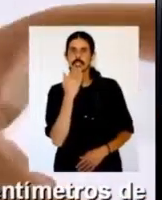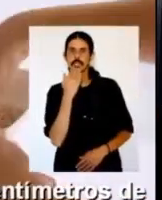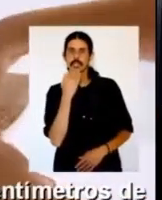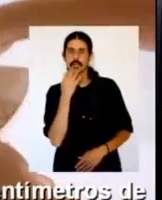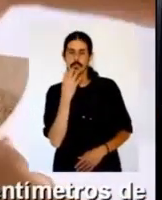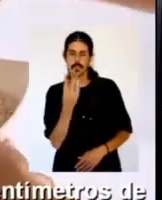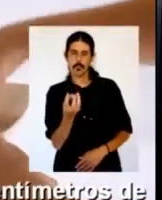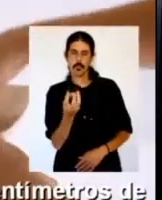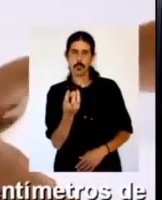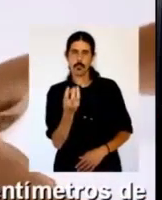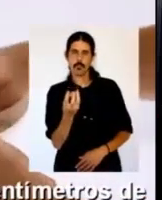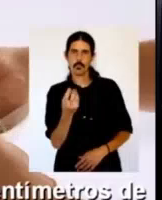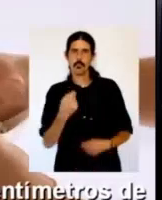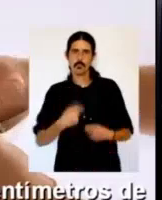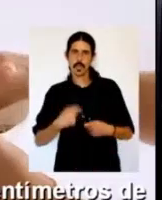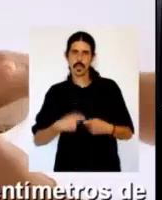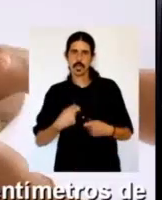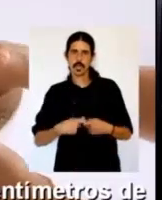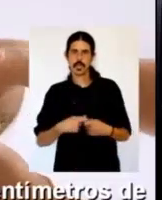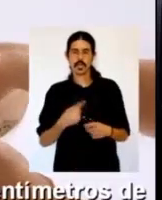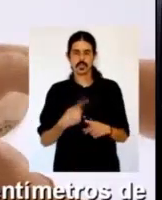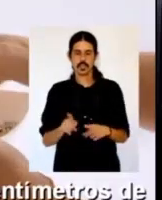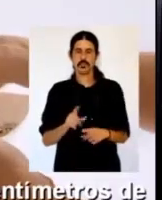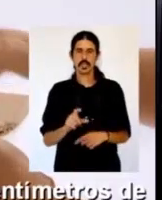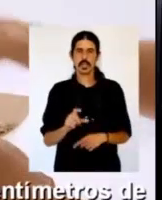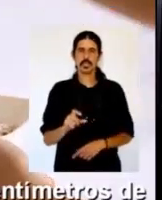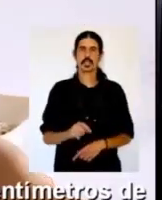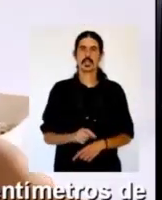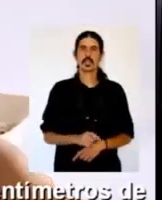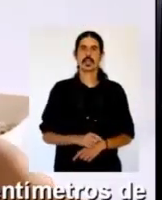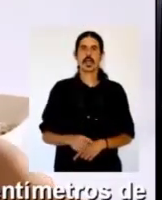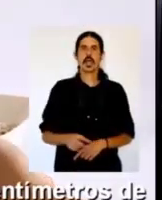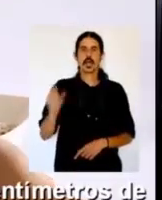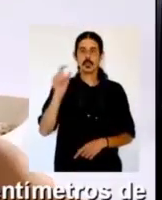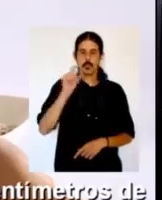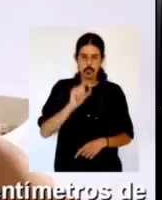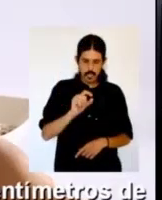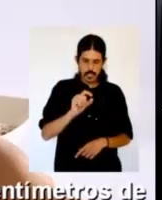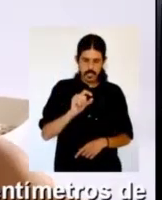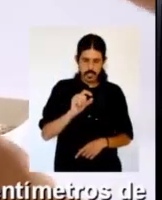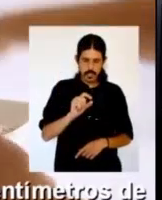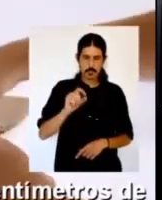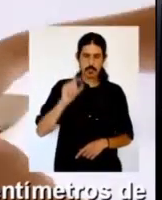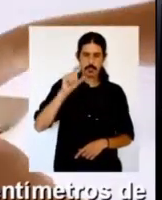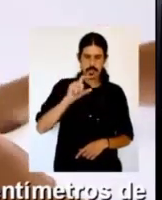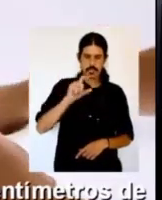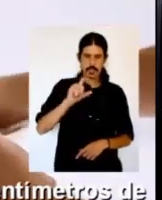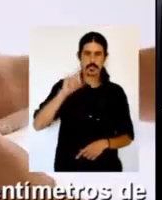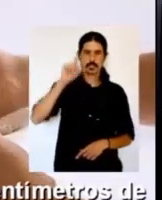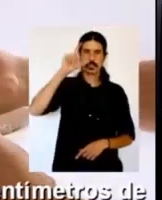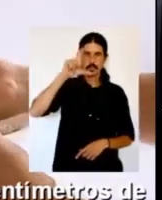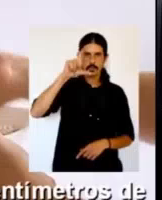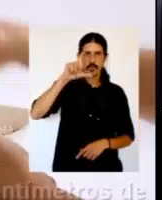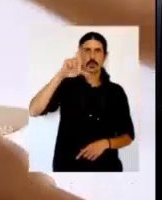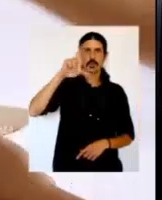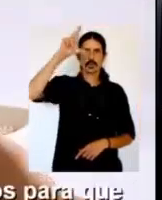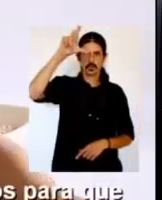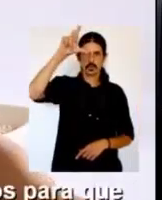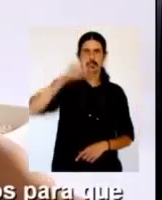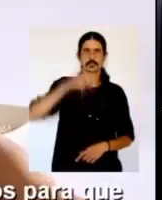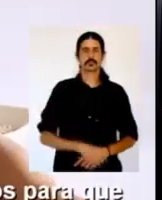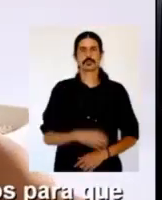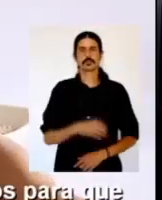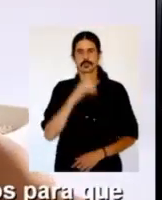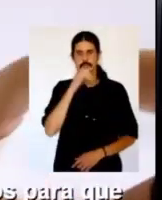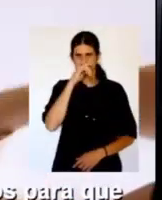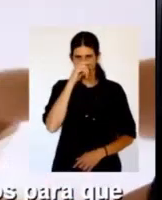Luego, ponemos igual cantidad, 7 a 10 centímetros de altura, de cada una de las piedras de distinto tamaño que tenemos y